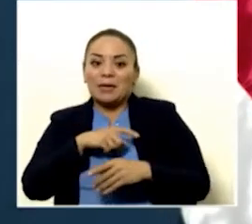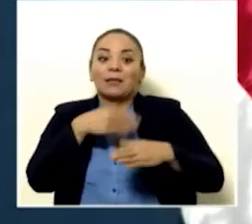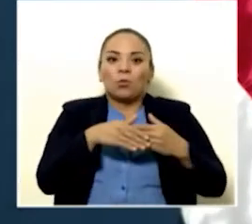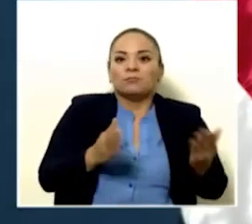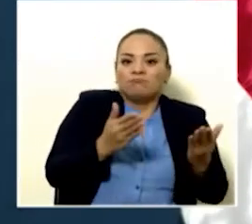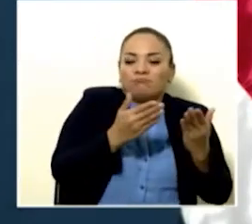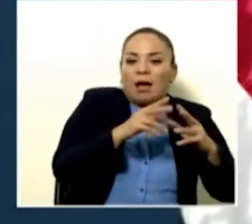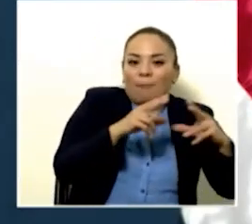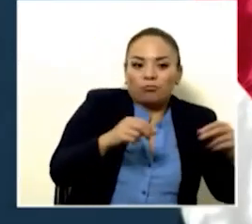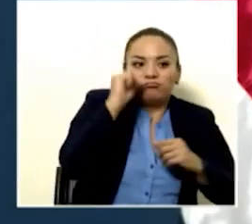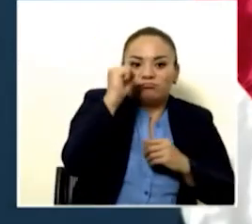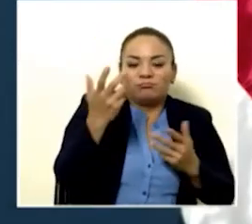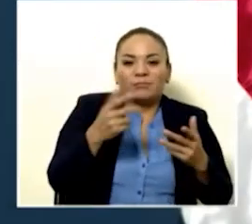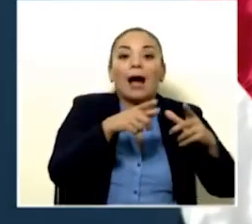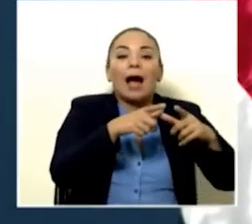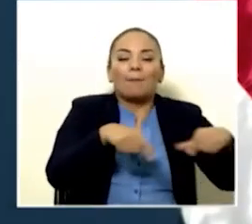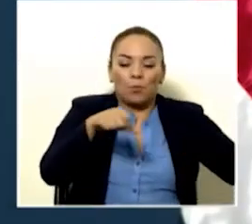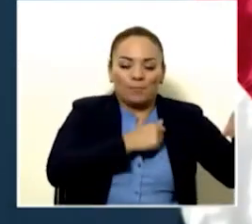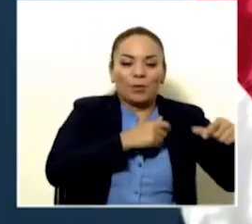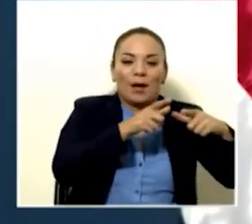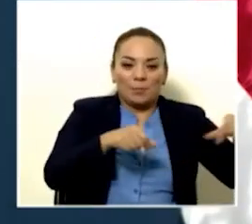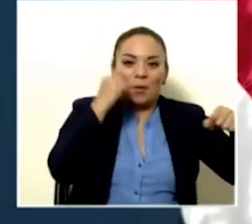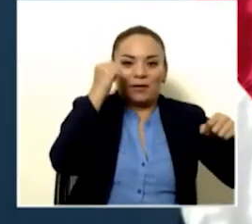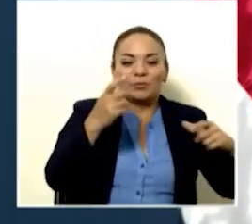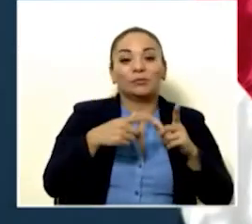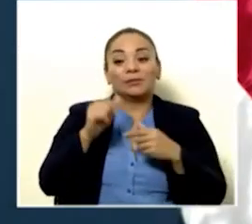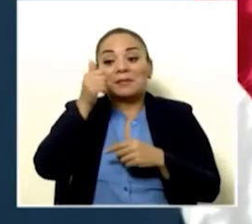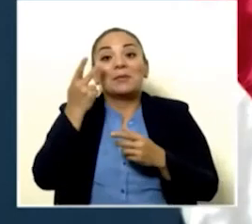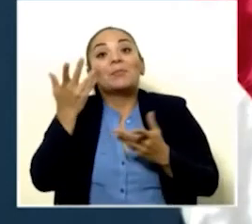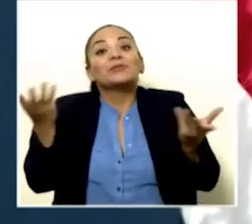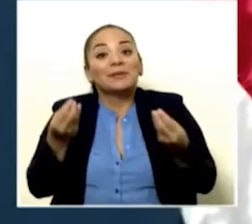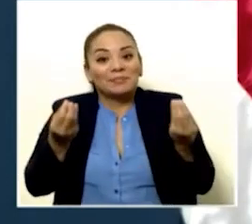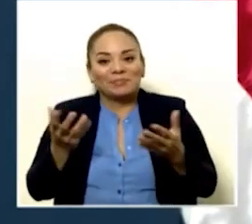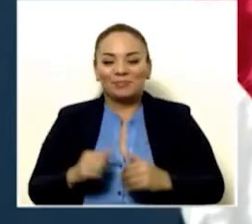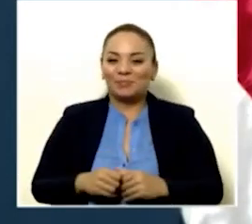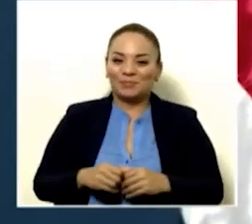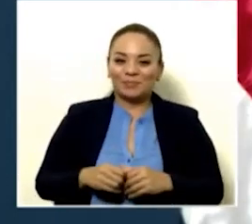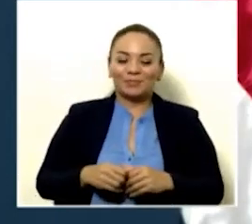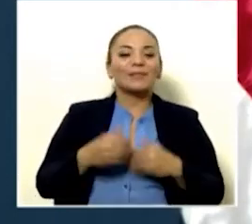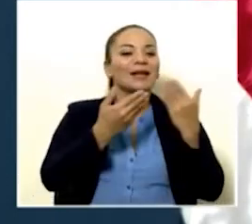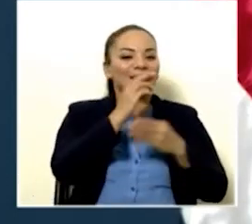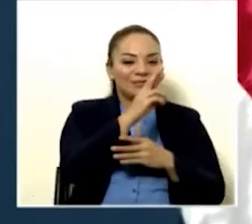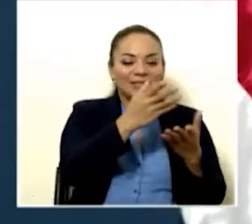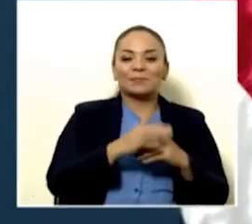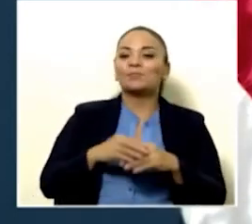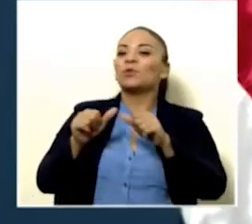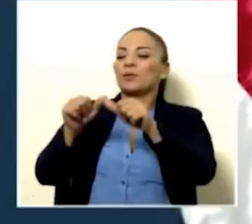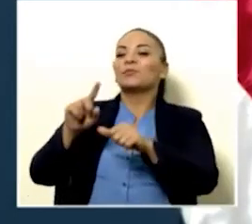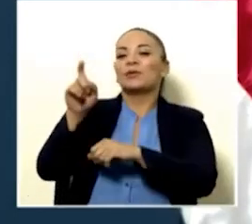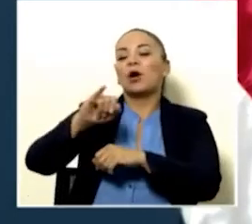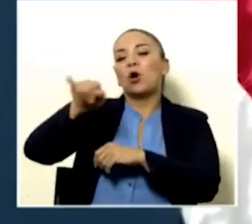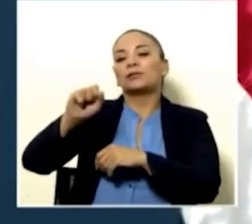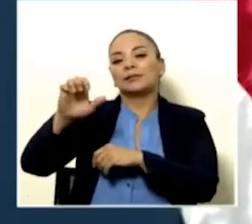Y mañana esos teutones, ustedes vieron cómo les empataron. Gracias. Gracias, Richard. Continuamos con la consulta de José